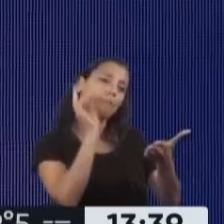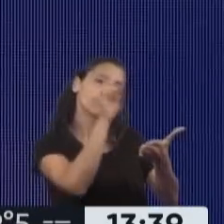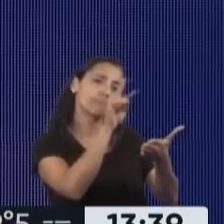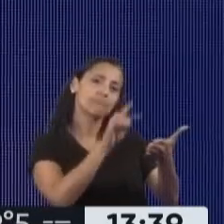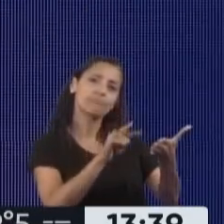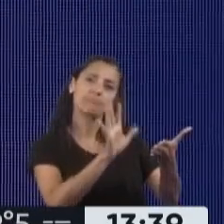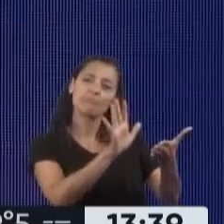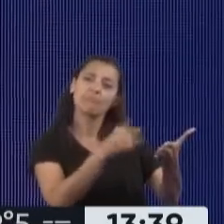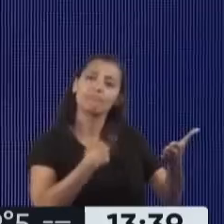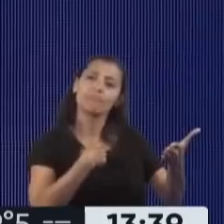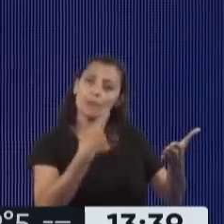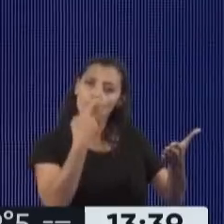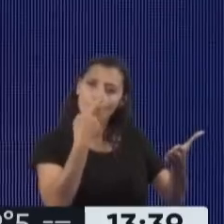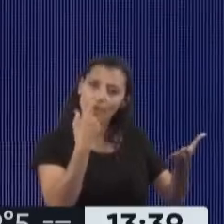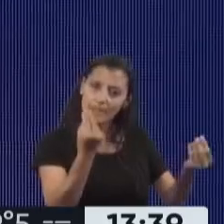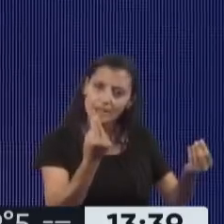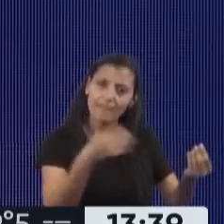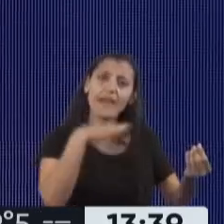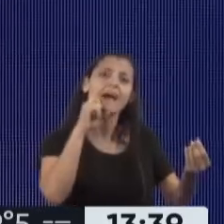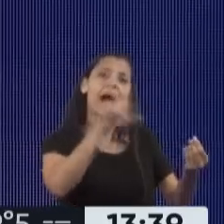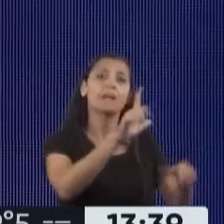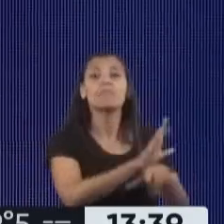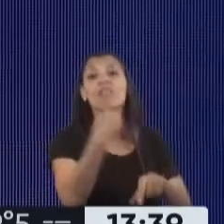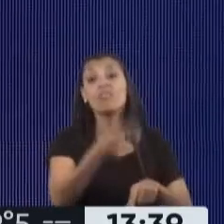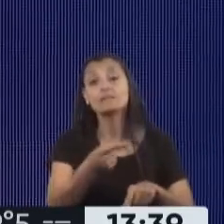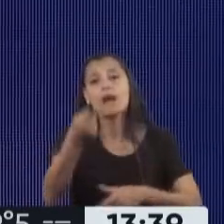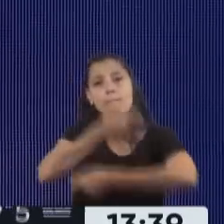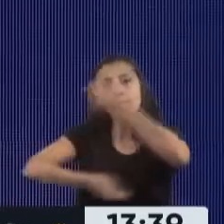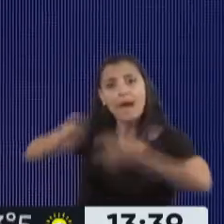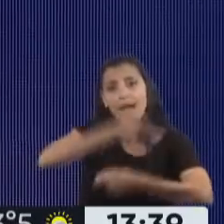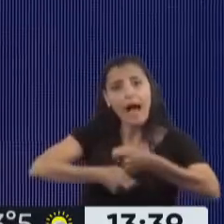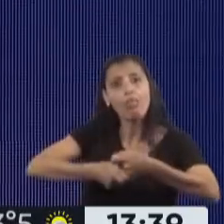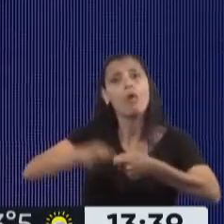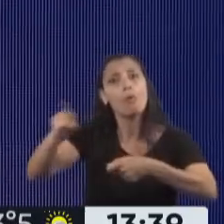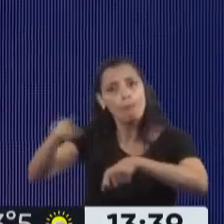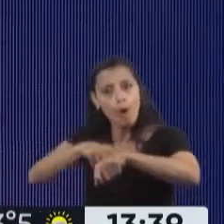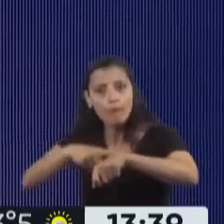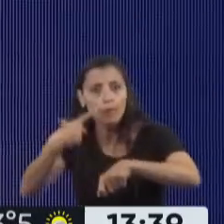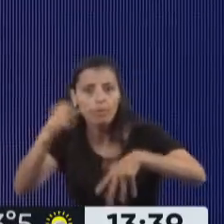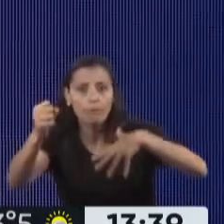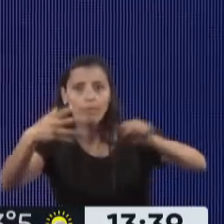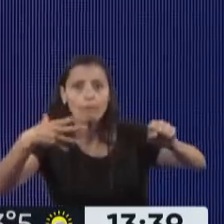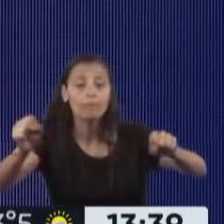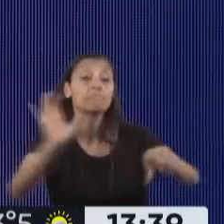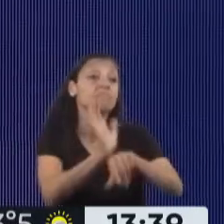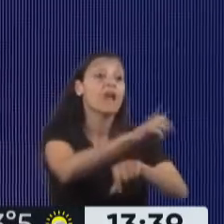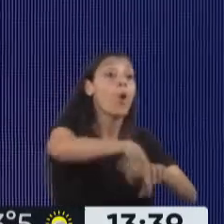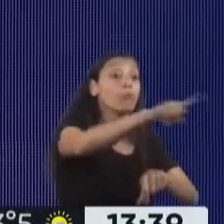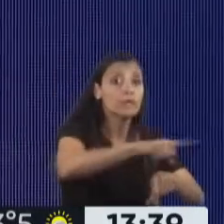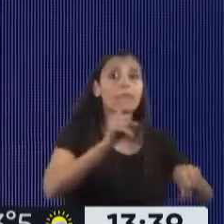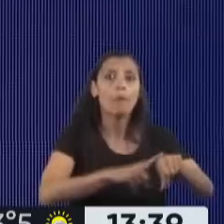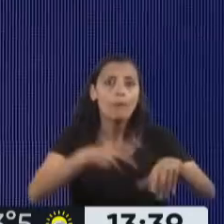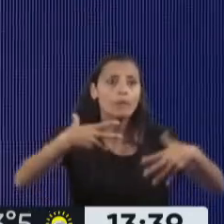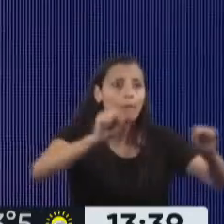es muy interesante porque Hayek hablaba del mercado como un proceso de descubrimiento. Entonces, en la medida que ustedes van descubriendo